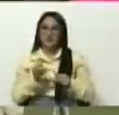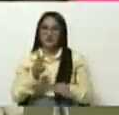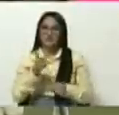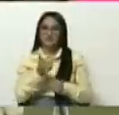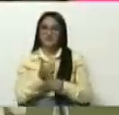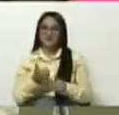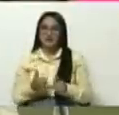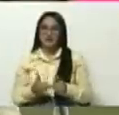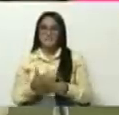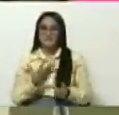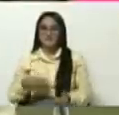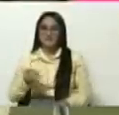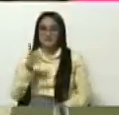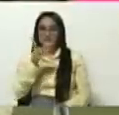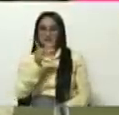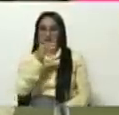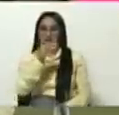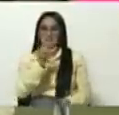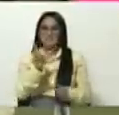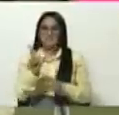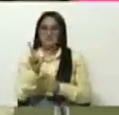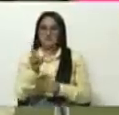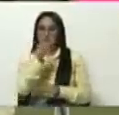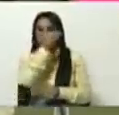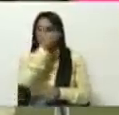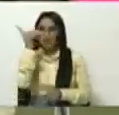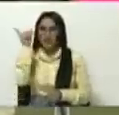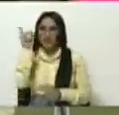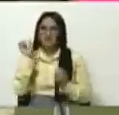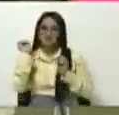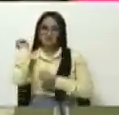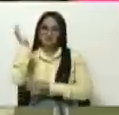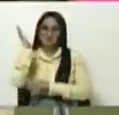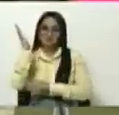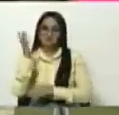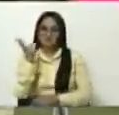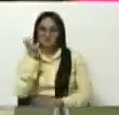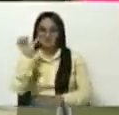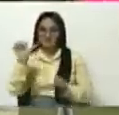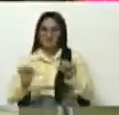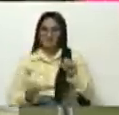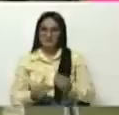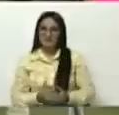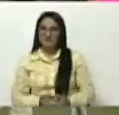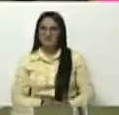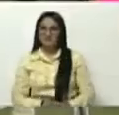vicepresidente del PSU, Diosdado Cabello, interviniendo en esta ponencia. Vamos a escuchar. De lo que hemos vivido, ¿no?